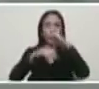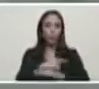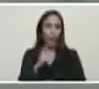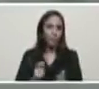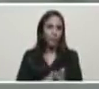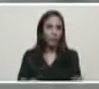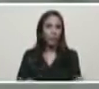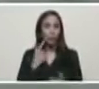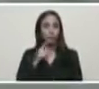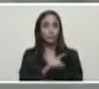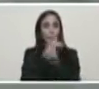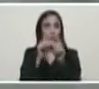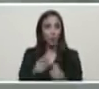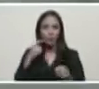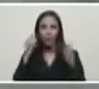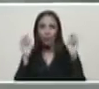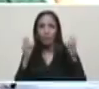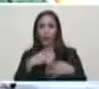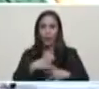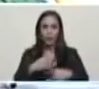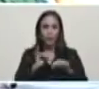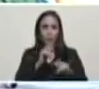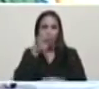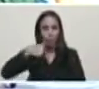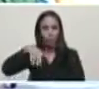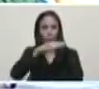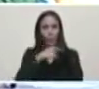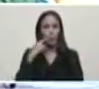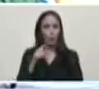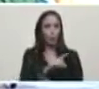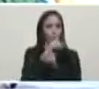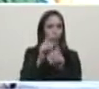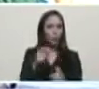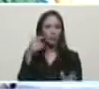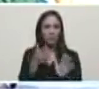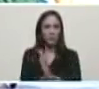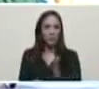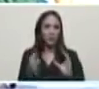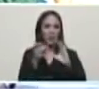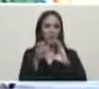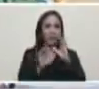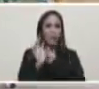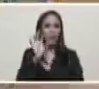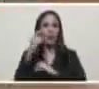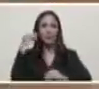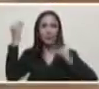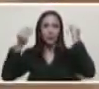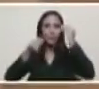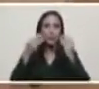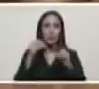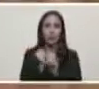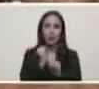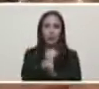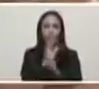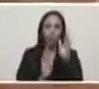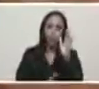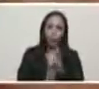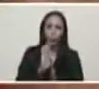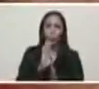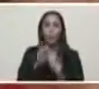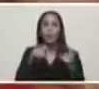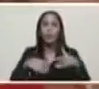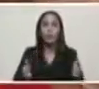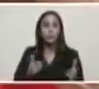hacemos consultas sobre temas de interés común para el trabajo productivo para el fortalecimiento de los